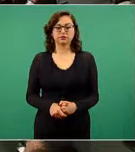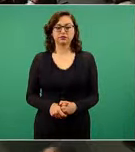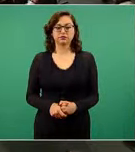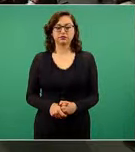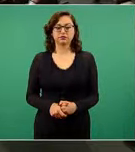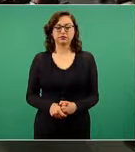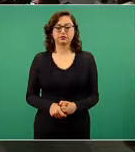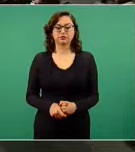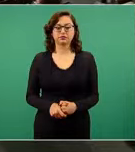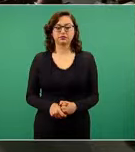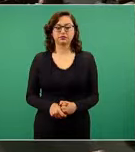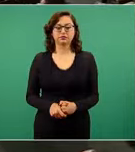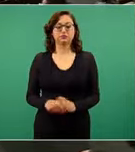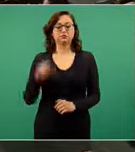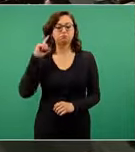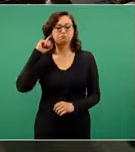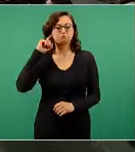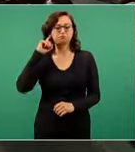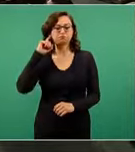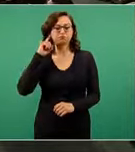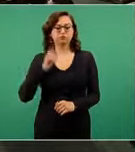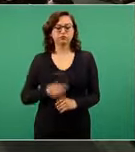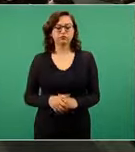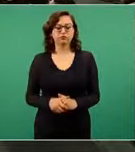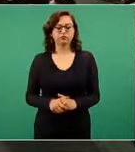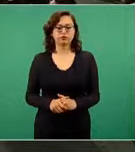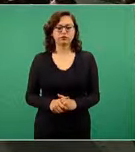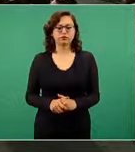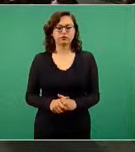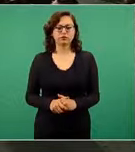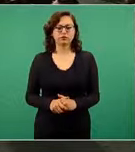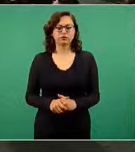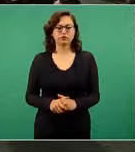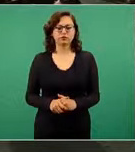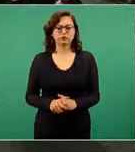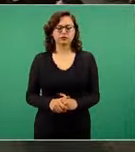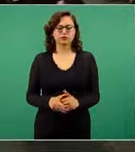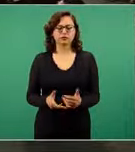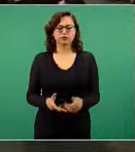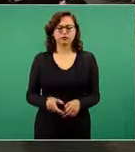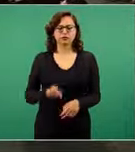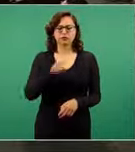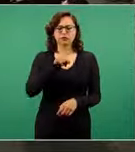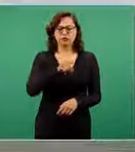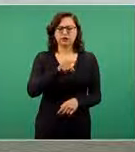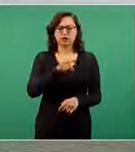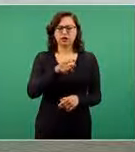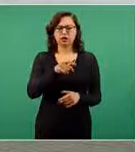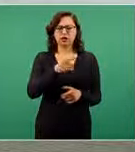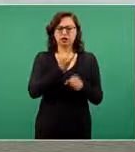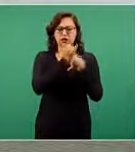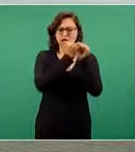Sí, se están congelando algunas cuentas que tienen que ver con